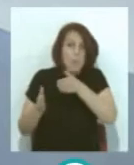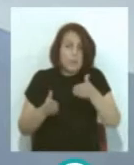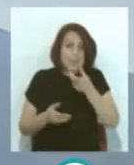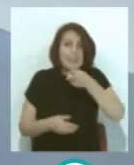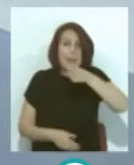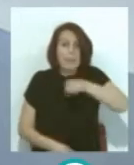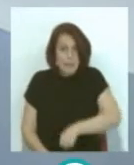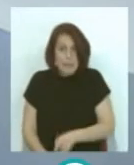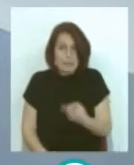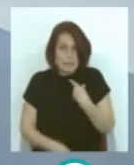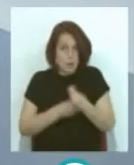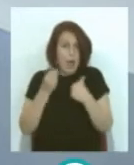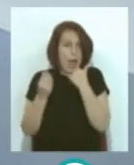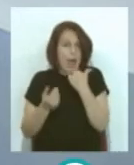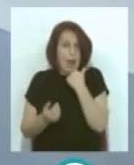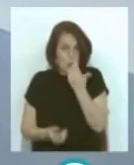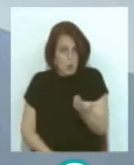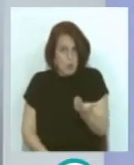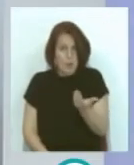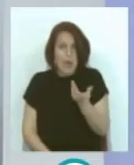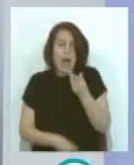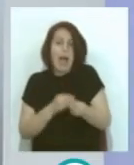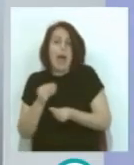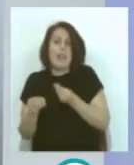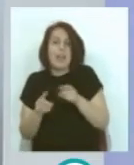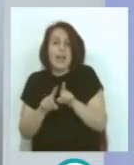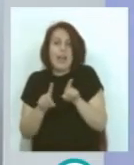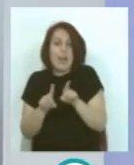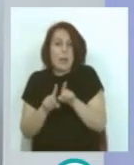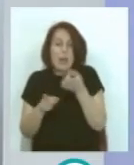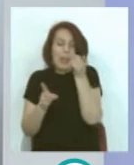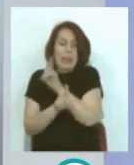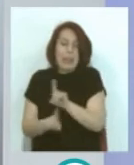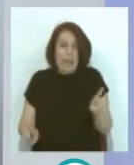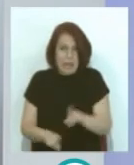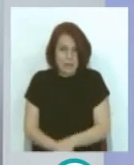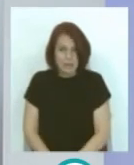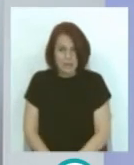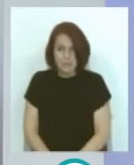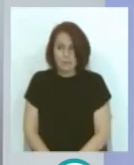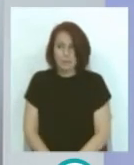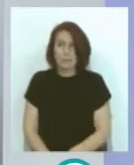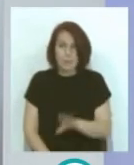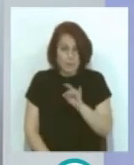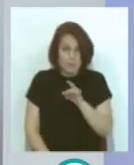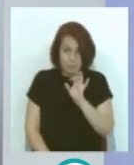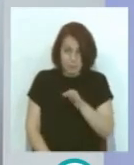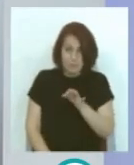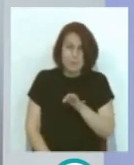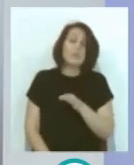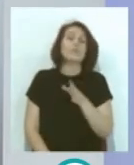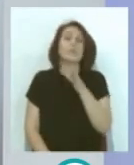también he hecho algo de esto. Hacen como el hipopótamo. Sí. Porque... sí, ¿verdad?